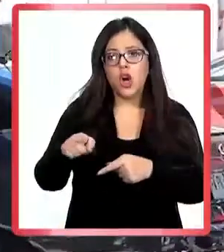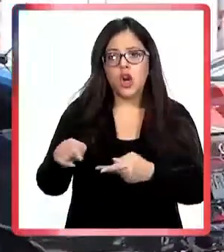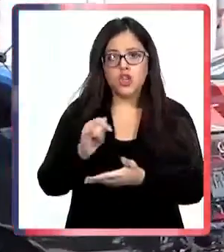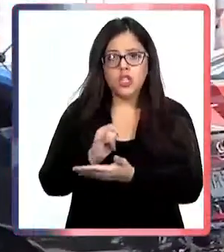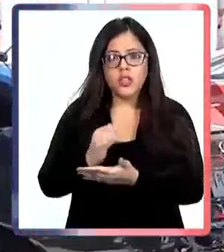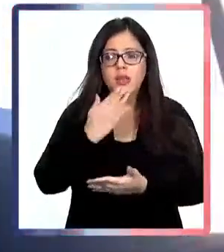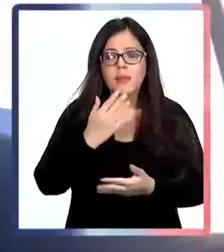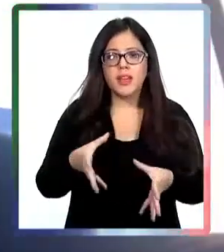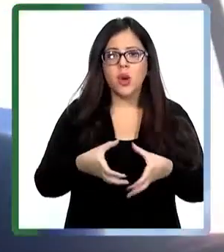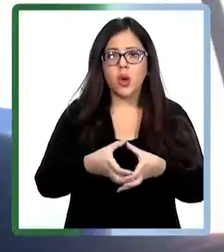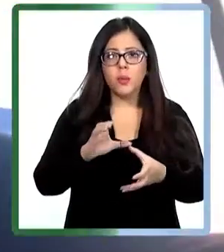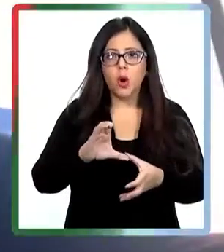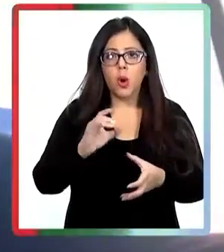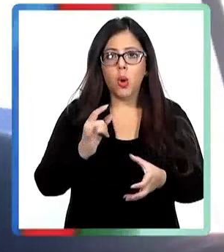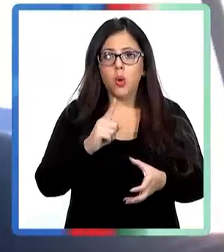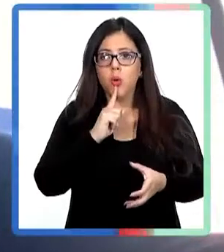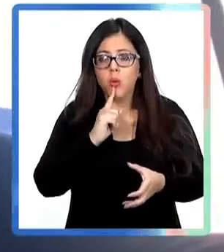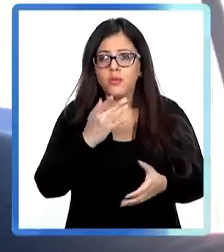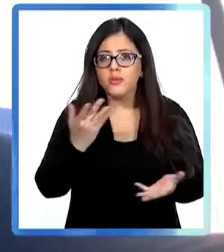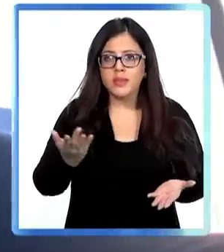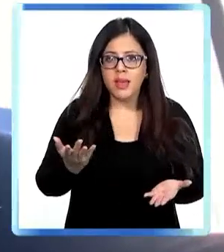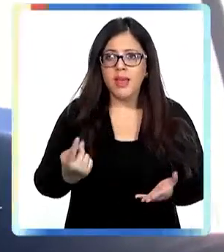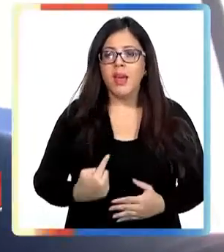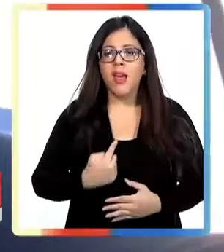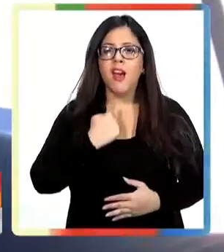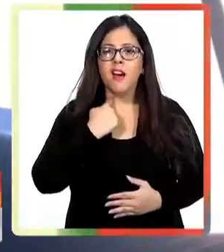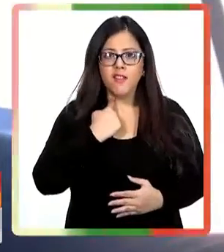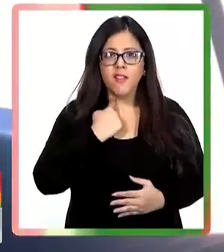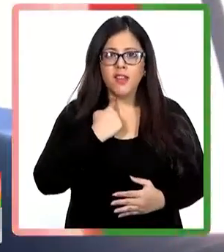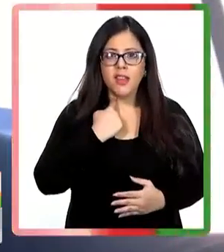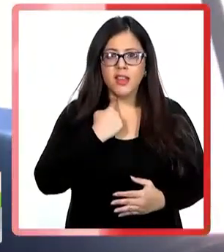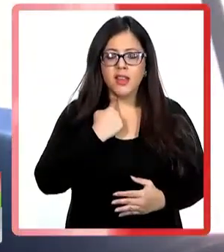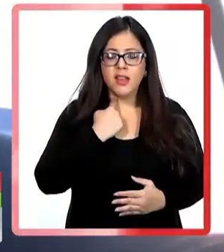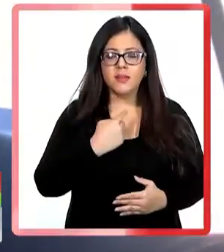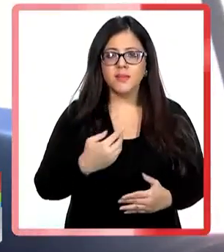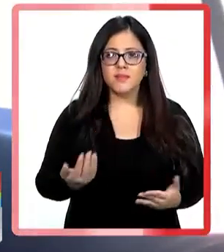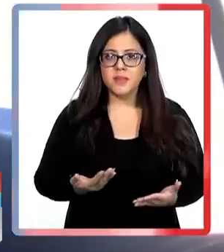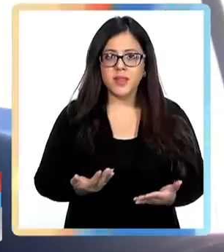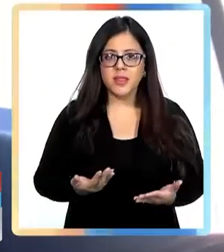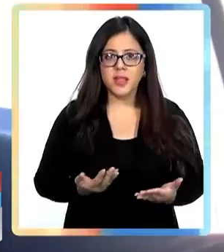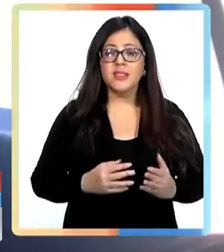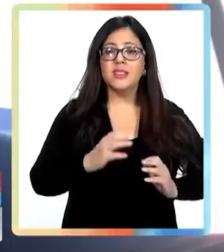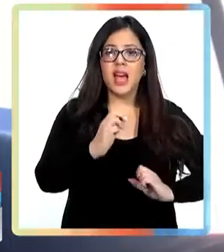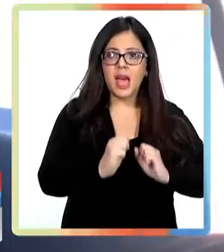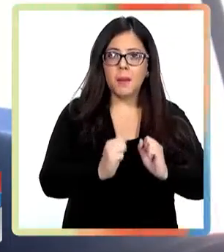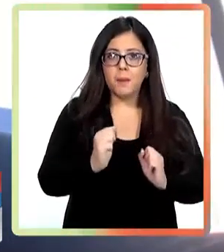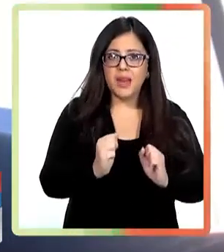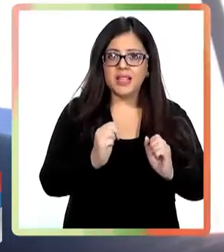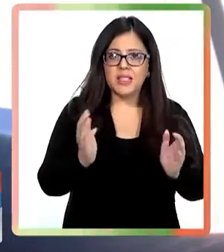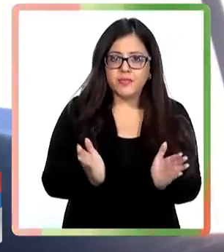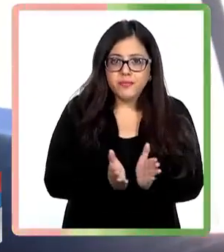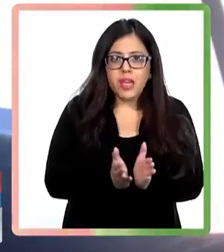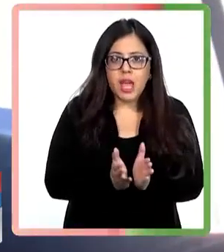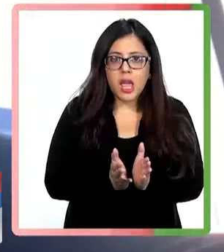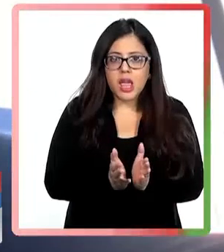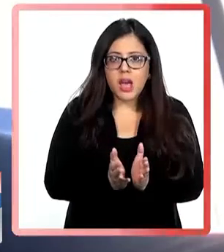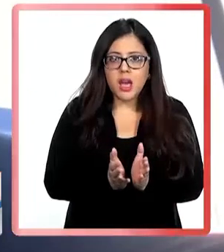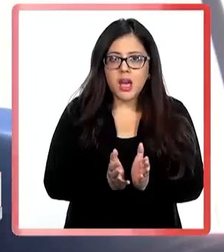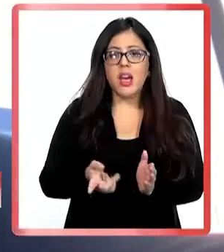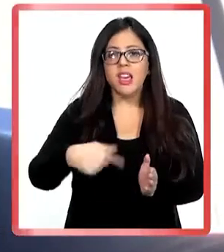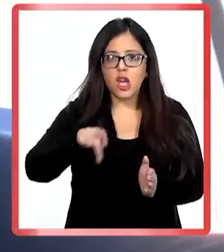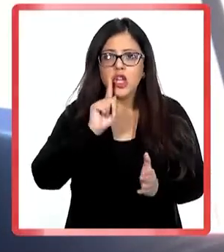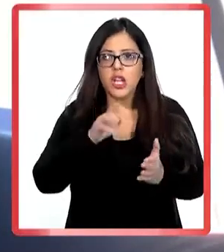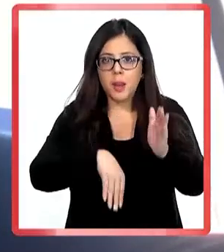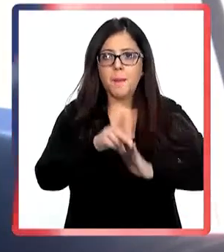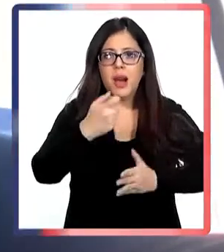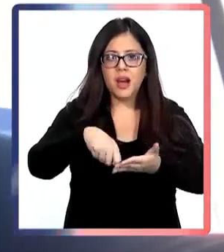CUT, dado que esta medida va a afectar mucho a las pequeñas y microempresas, que son las que tienen más